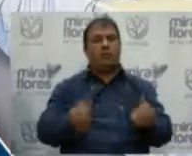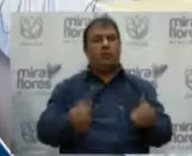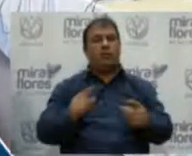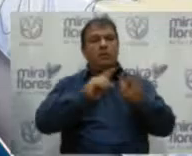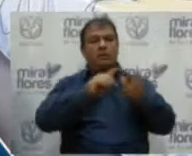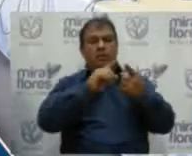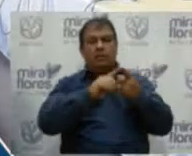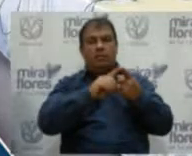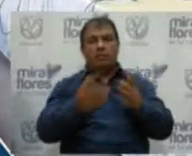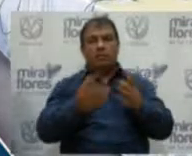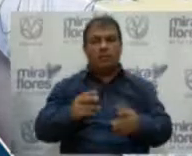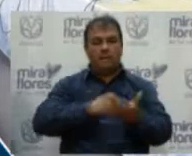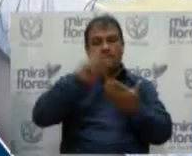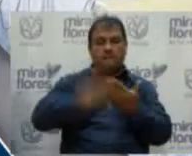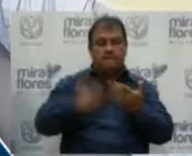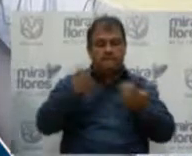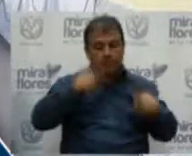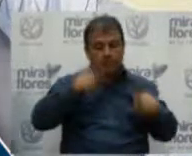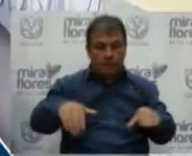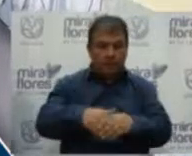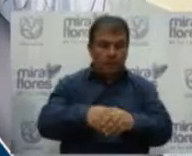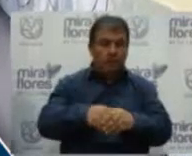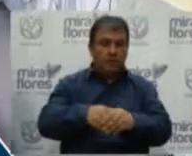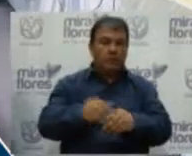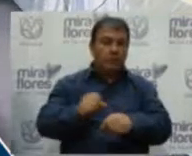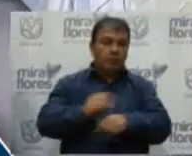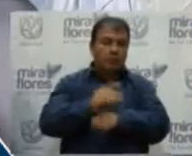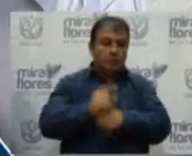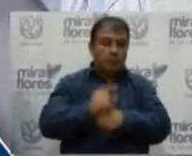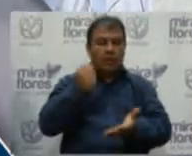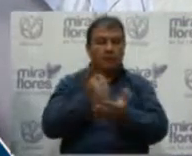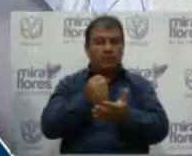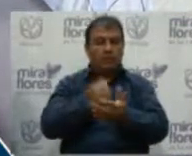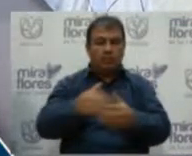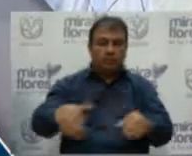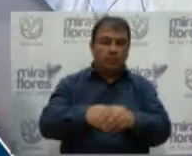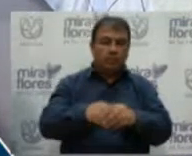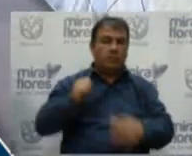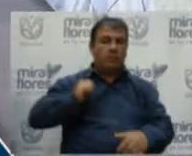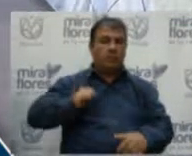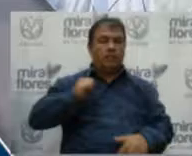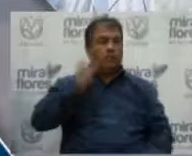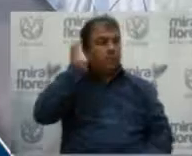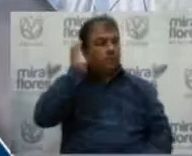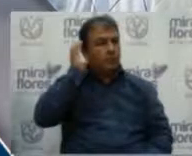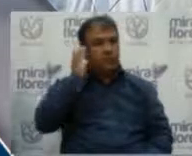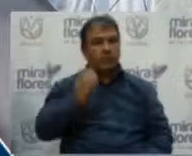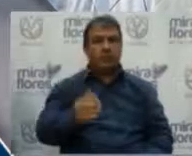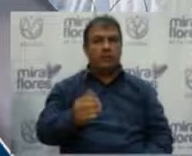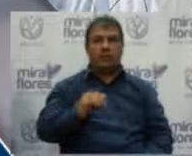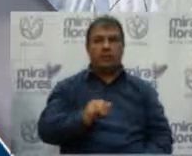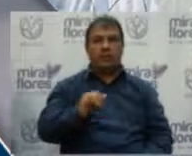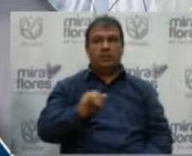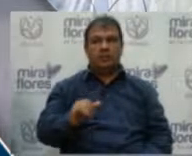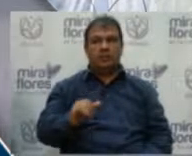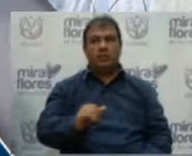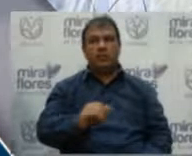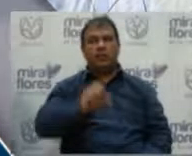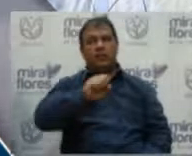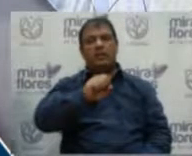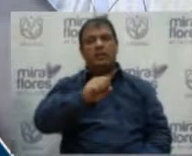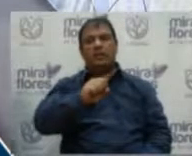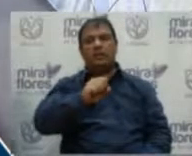punto, que es un proyecto de acuerdo de consejo que aprueba la suscripción del convenio de cooperación entre la Municipalidad de Miraflores y Reborn Perú SAC,